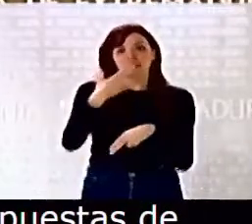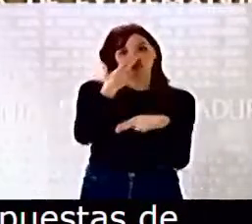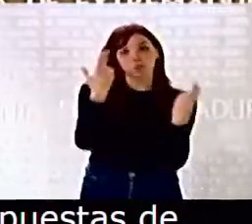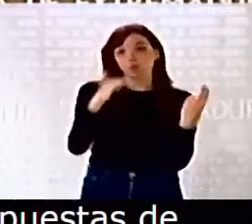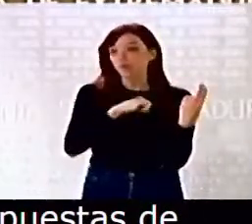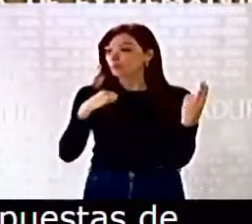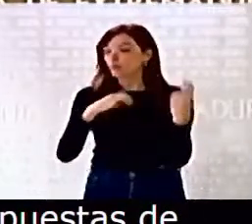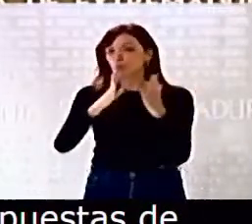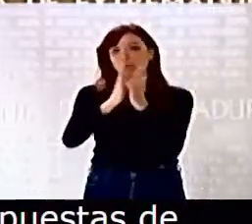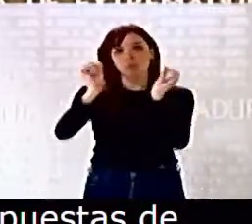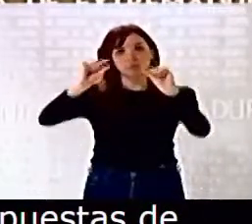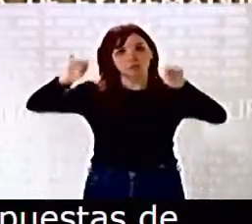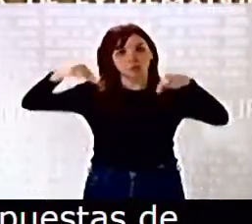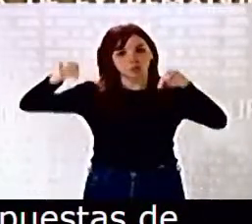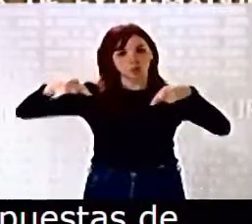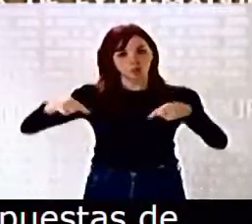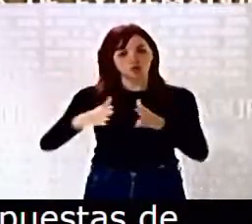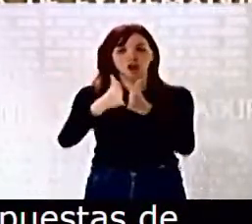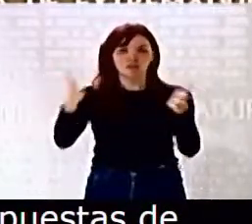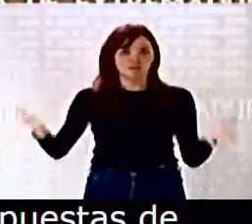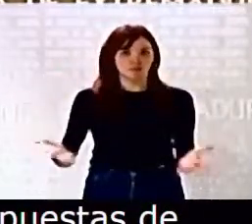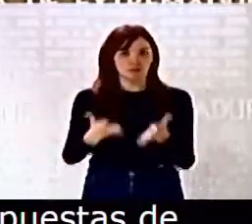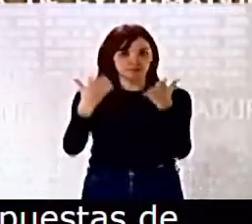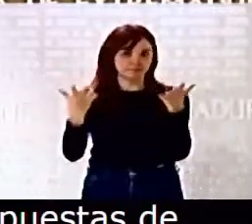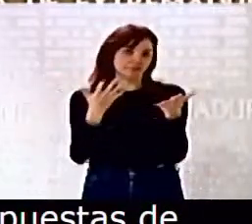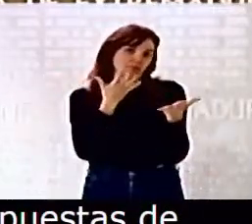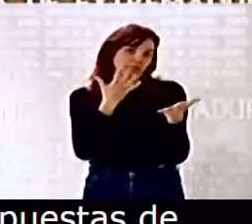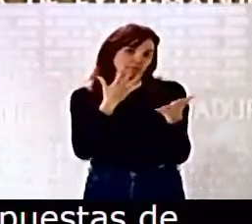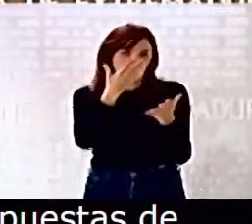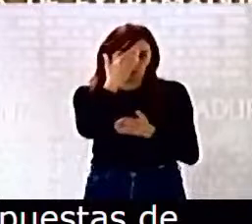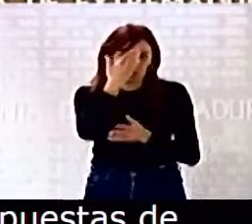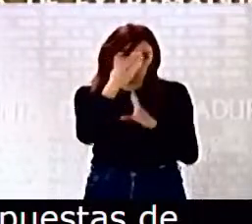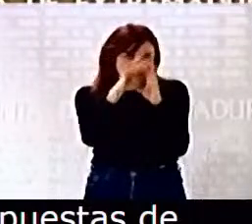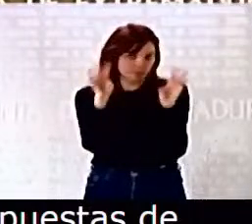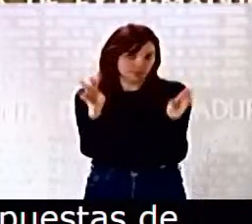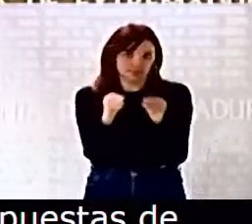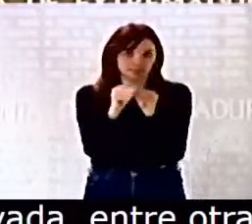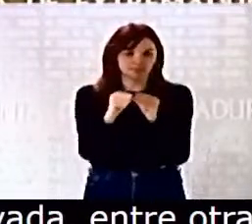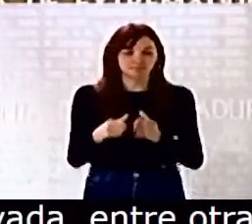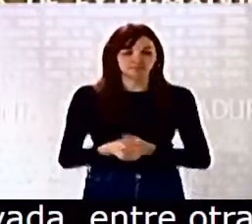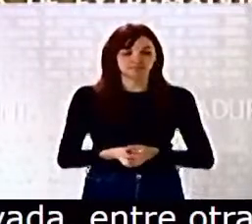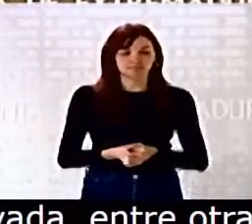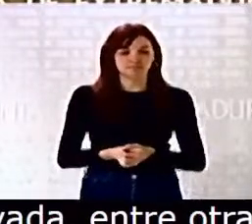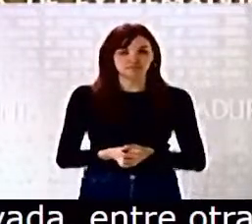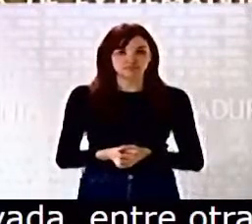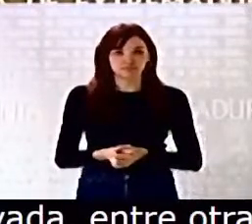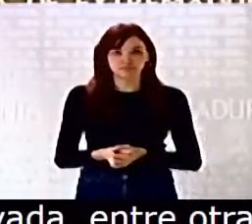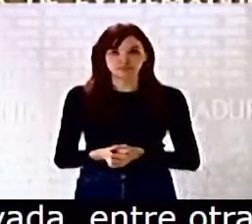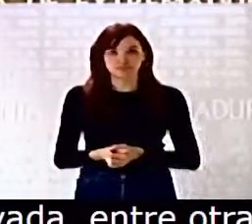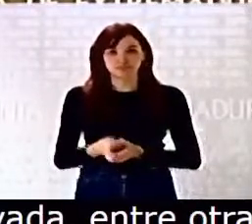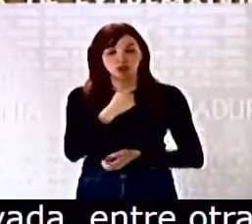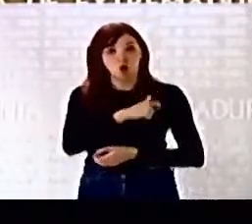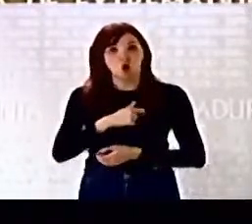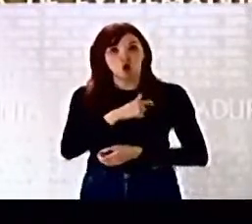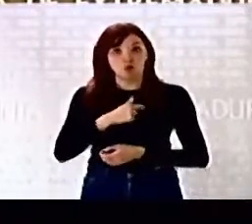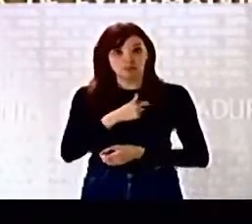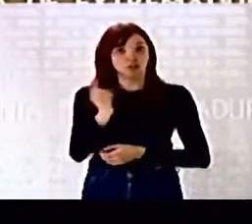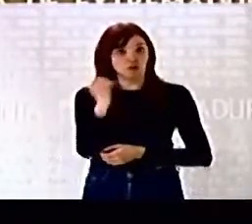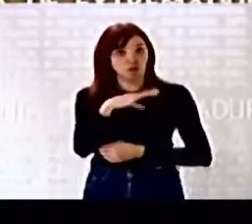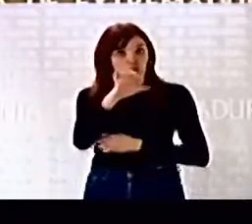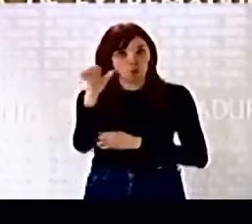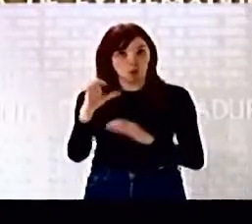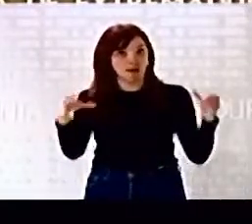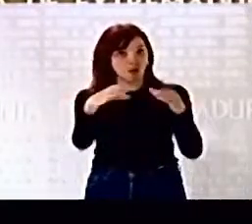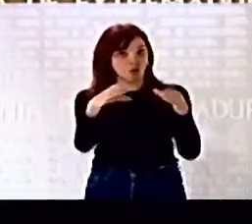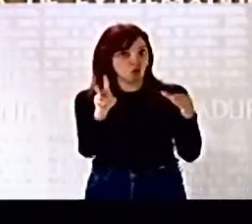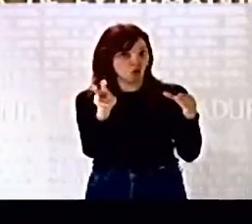público-privada, entre otras funciones más desarrolladas en el decreto. Esta Comisión de Fondos